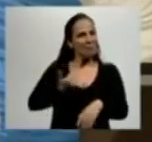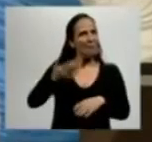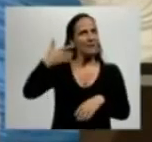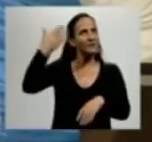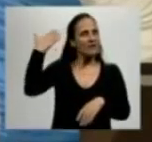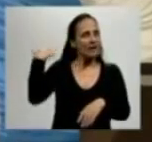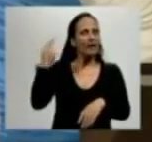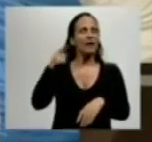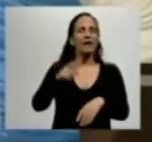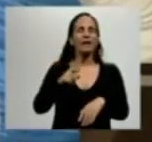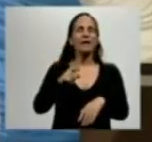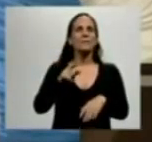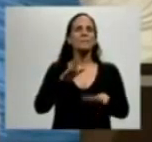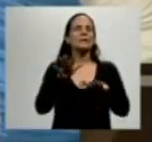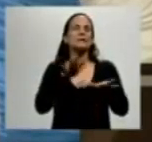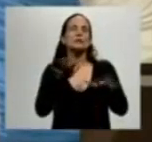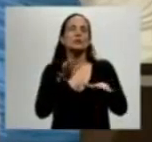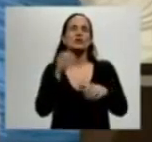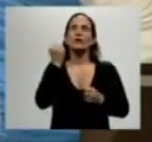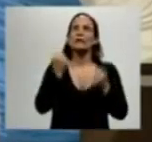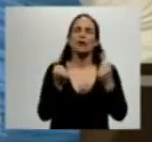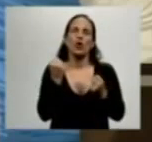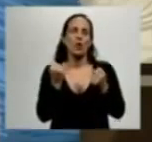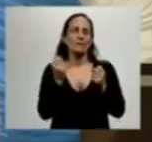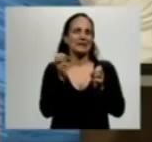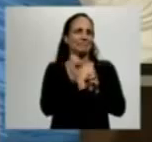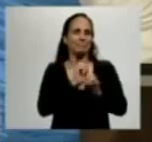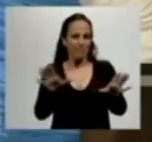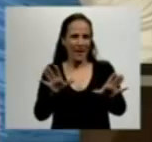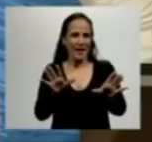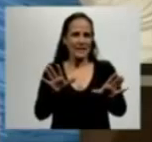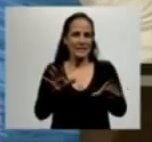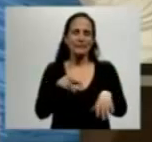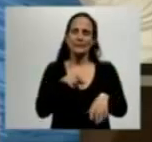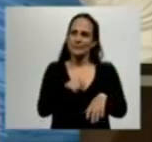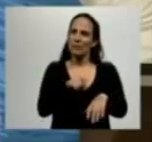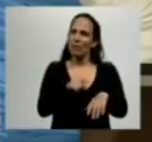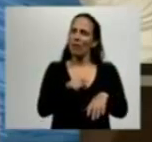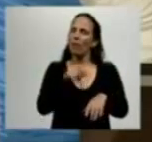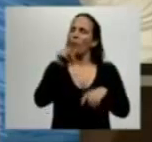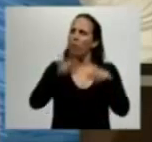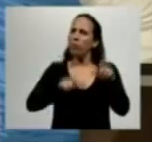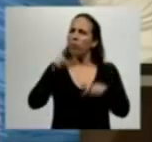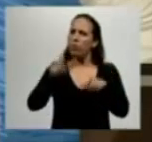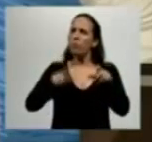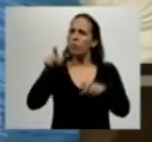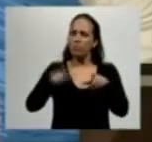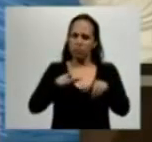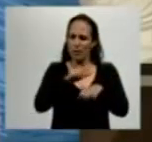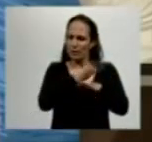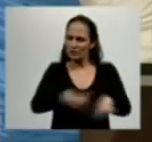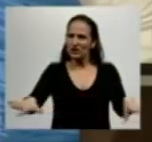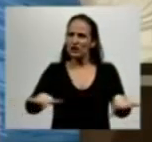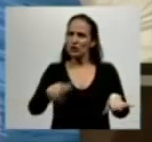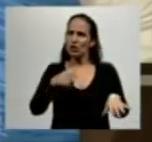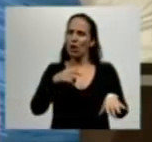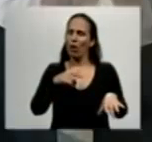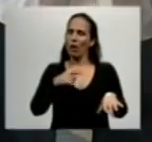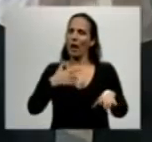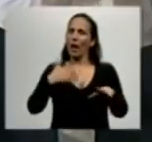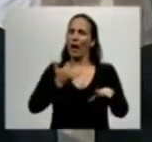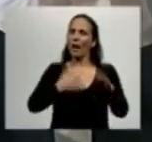donde hay malaria económica, por así decirlo, siempre hay mayor cantidad de chicos para adoptar